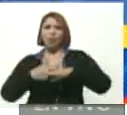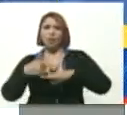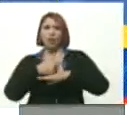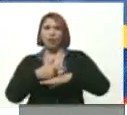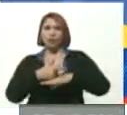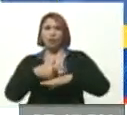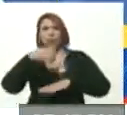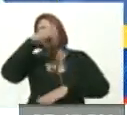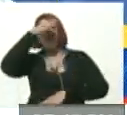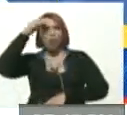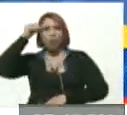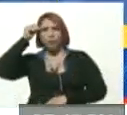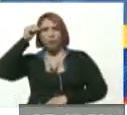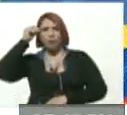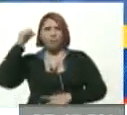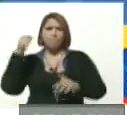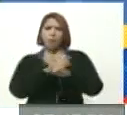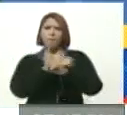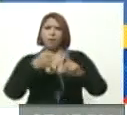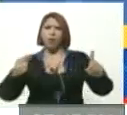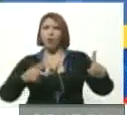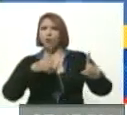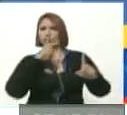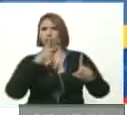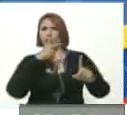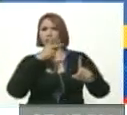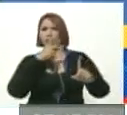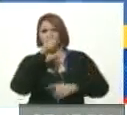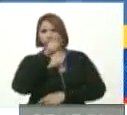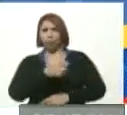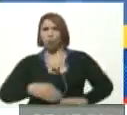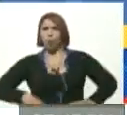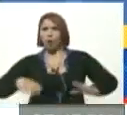torturaron de manera cruel el cuerpo.